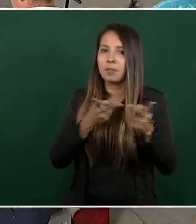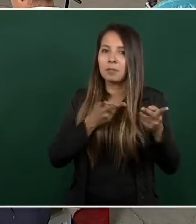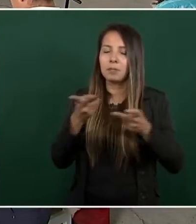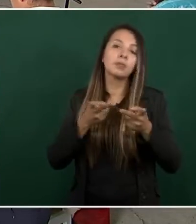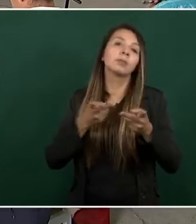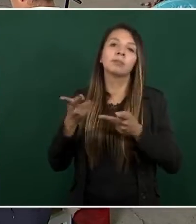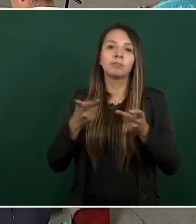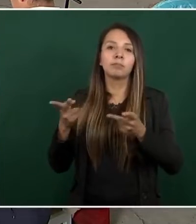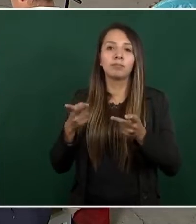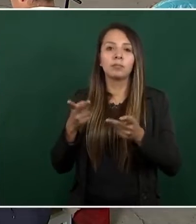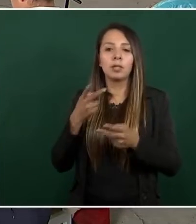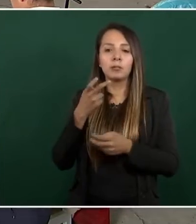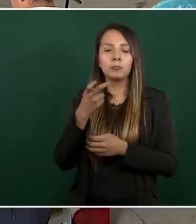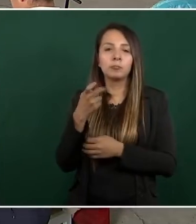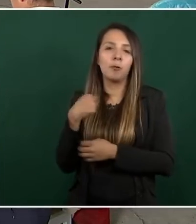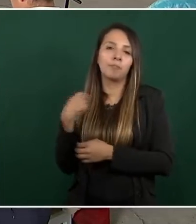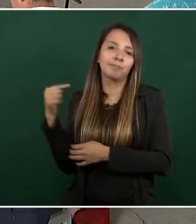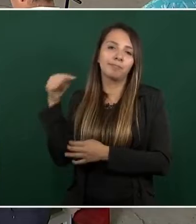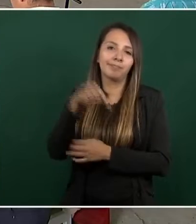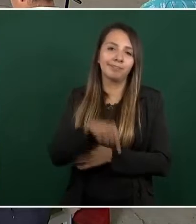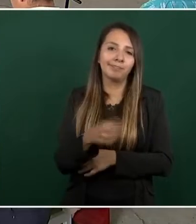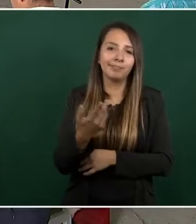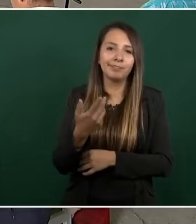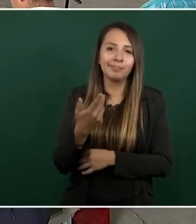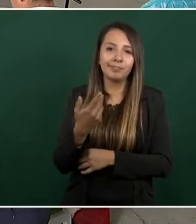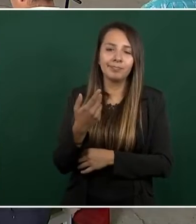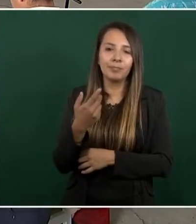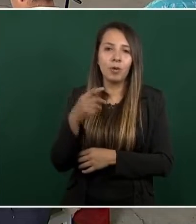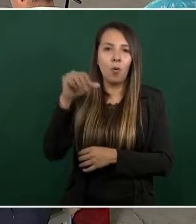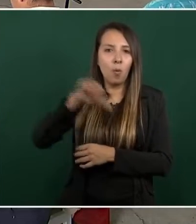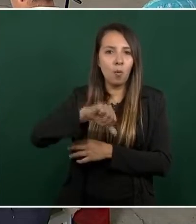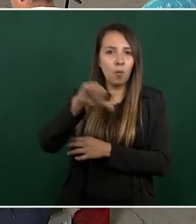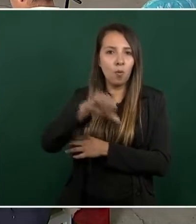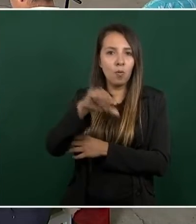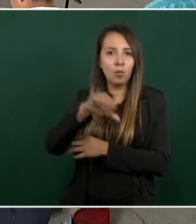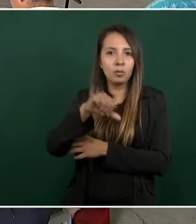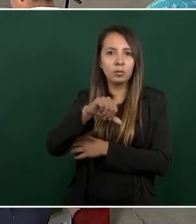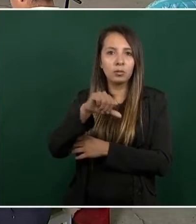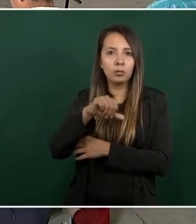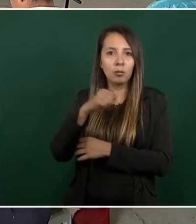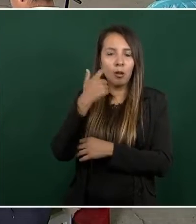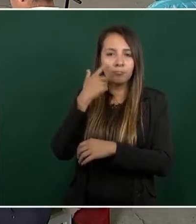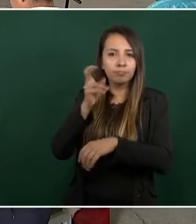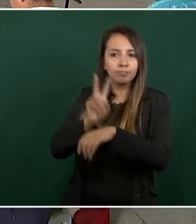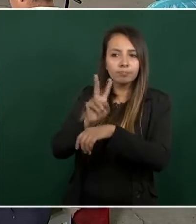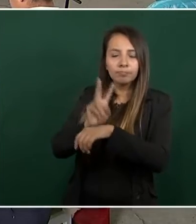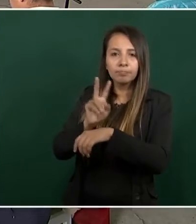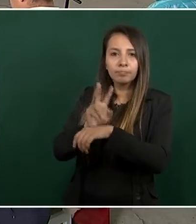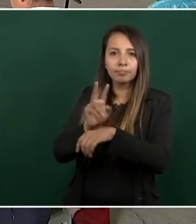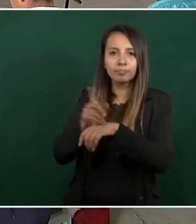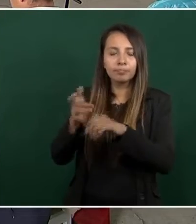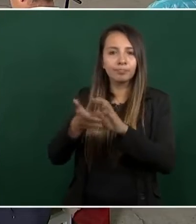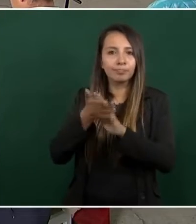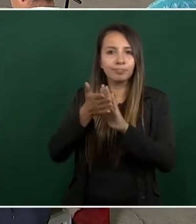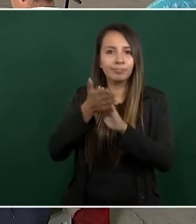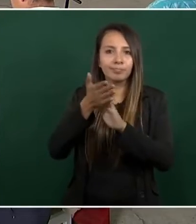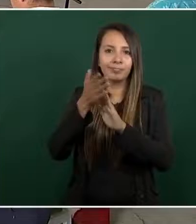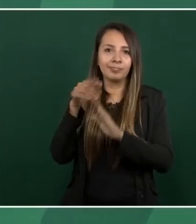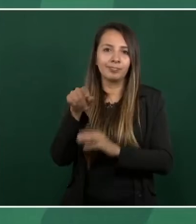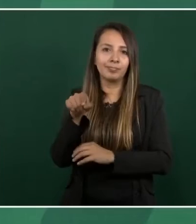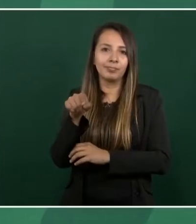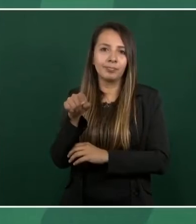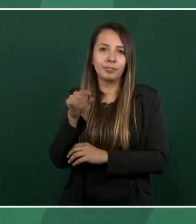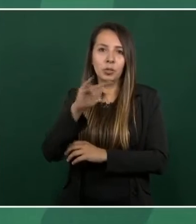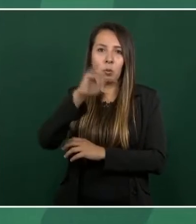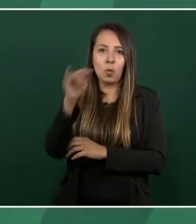Y a eso venimos también. Vamos a estar hoy supervisando estas obras aquí